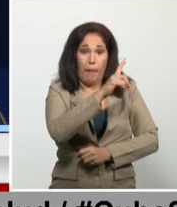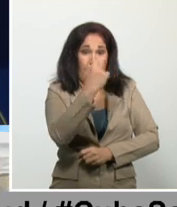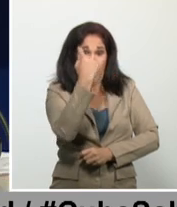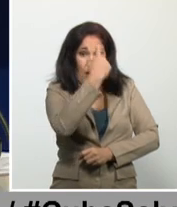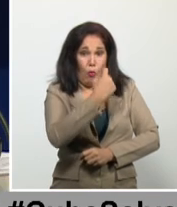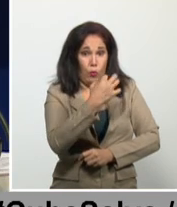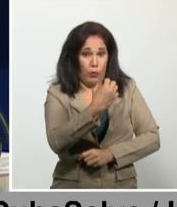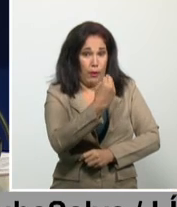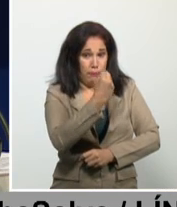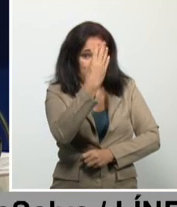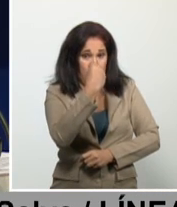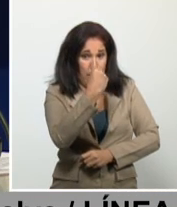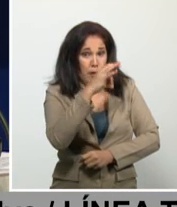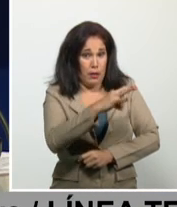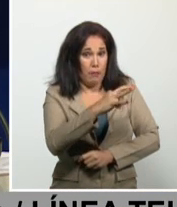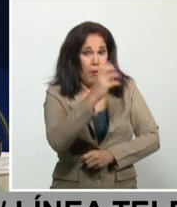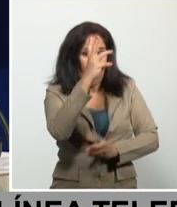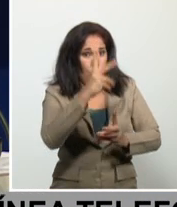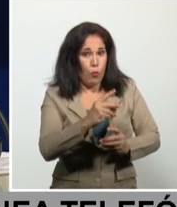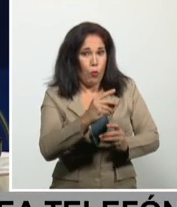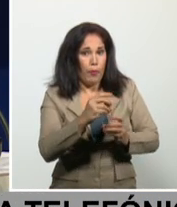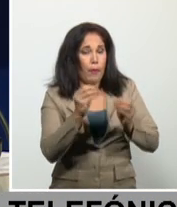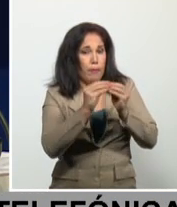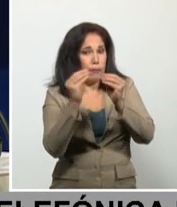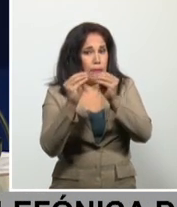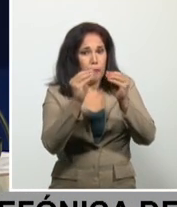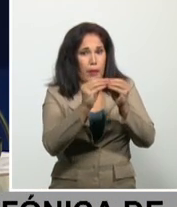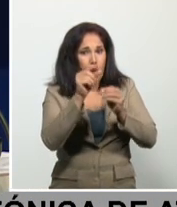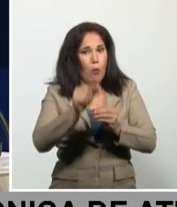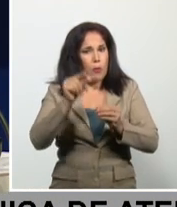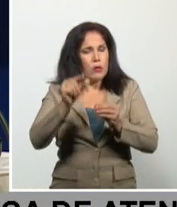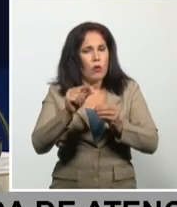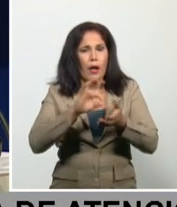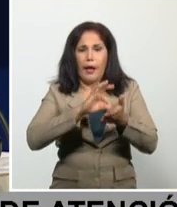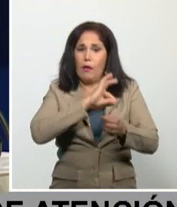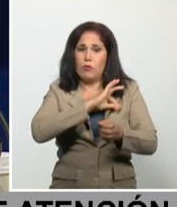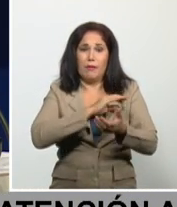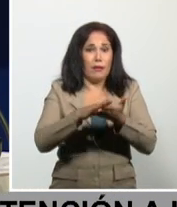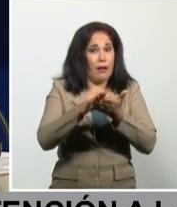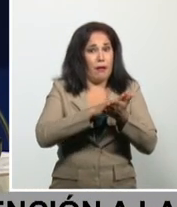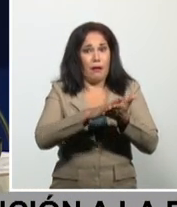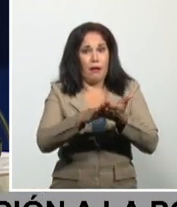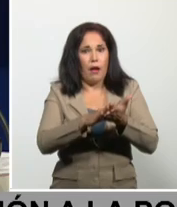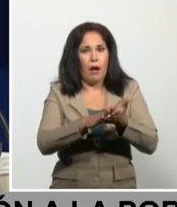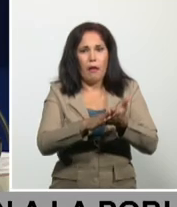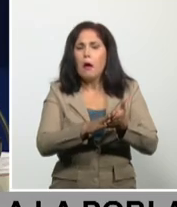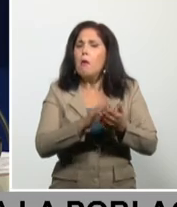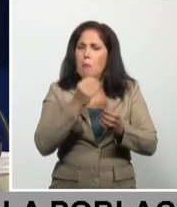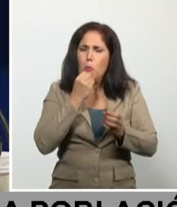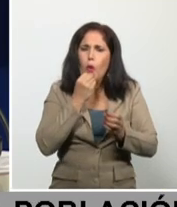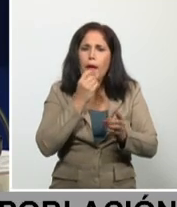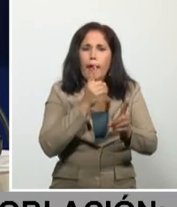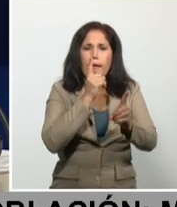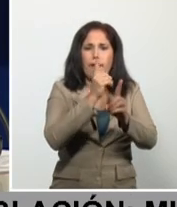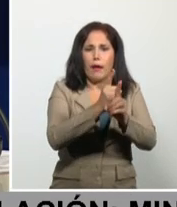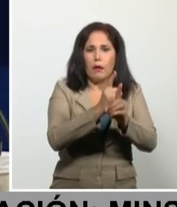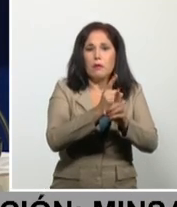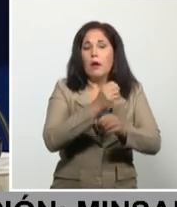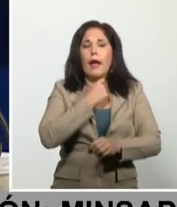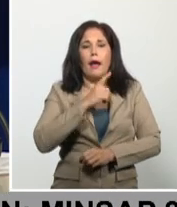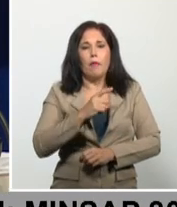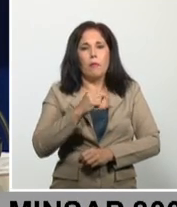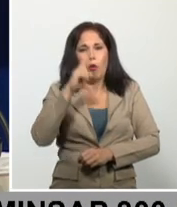pregunta, y dando el número de portadores o de casos asintomáticos, cualquier persona puede llegar a cualquier unidad de